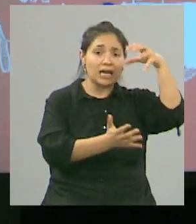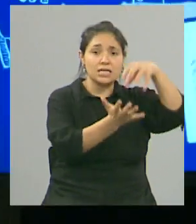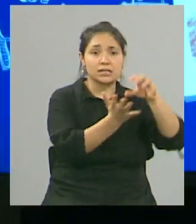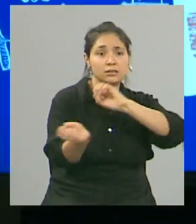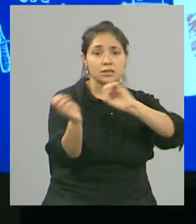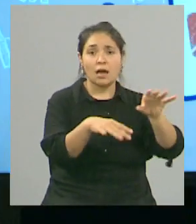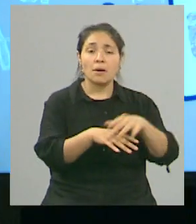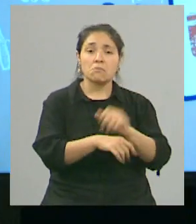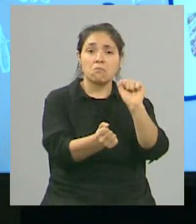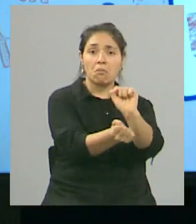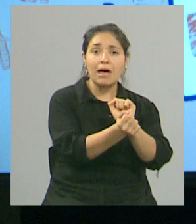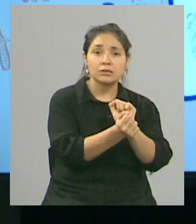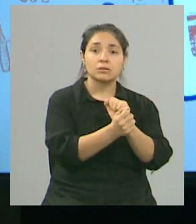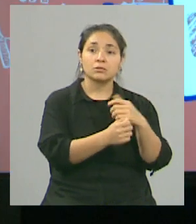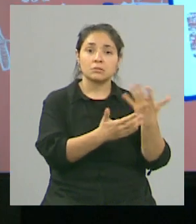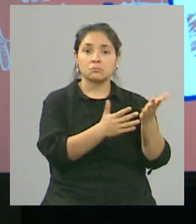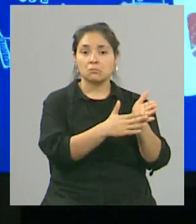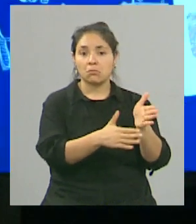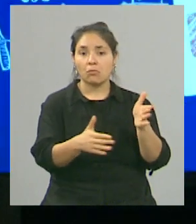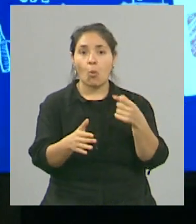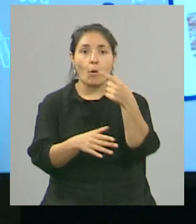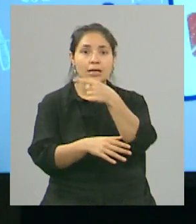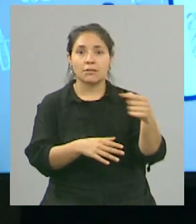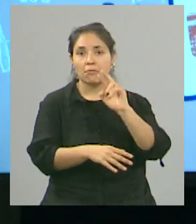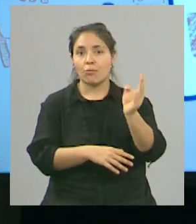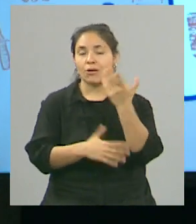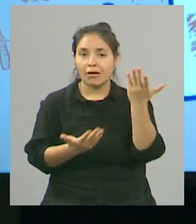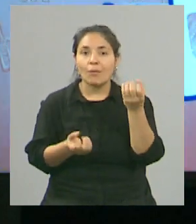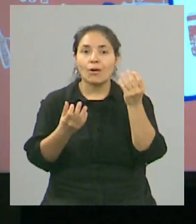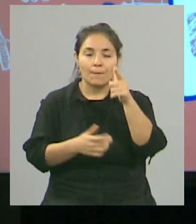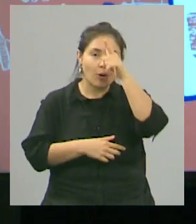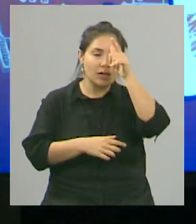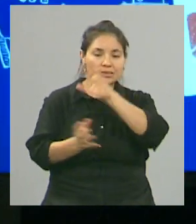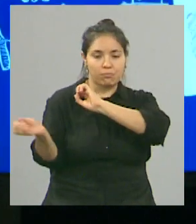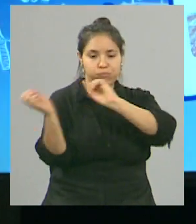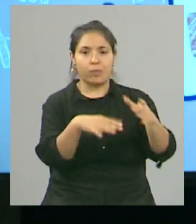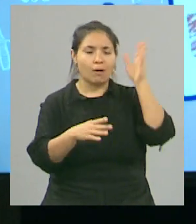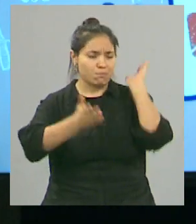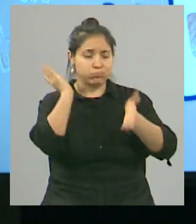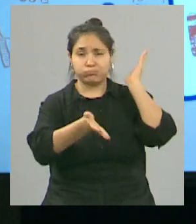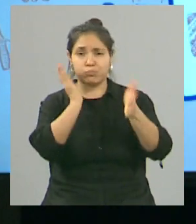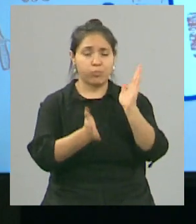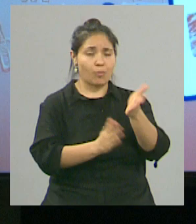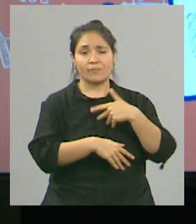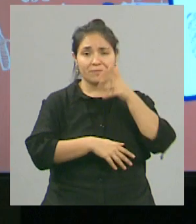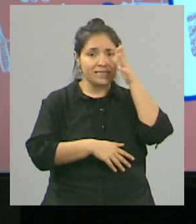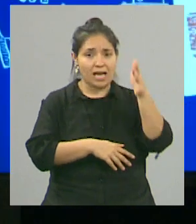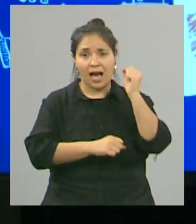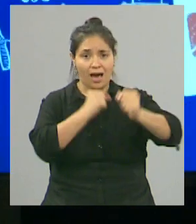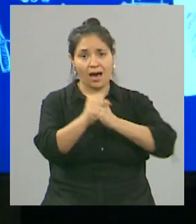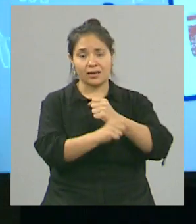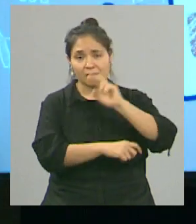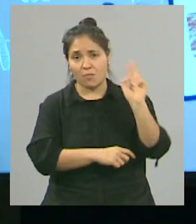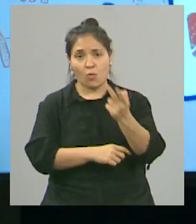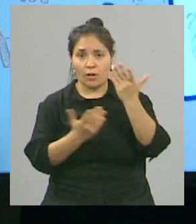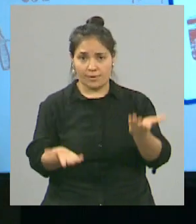esos temas nos permiten tematizar la violencia ejercida por la policía como violencia institucional. ¿Por qué? Porque también